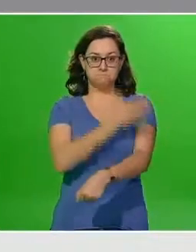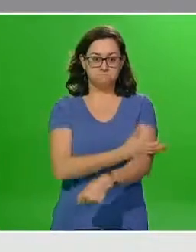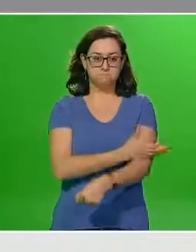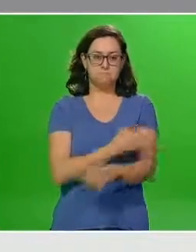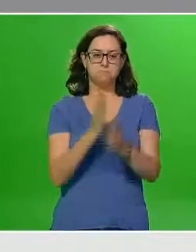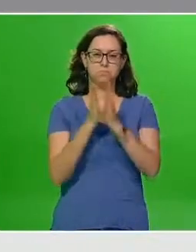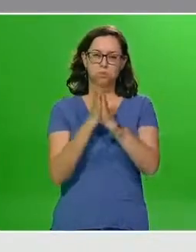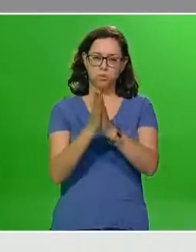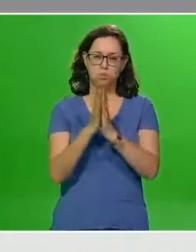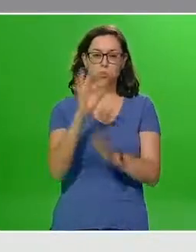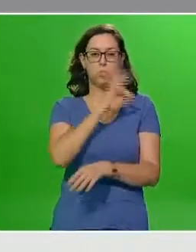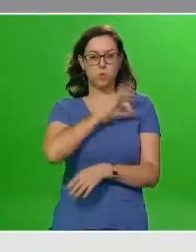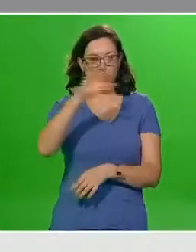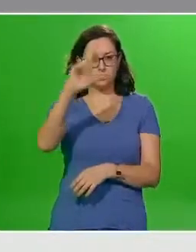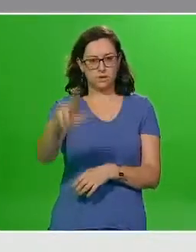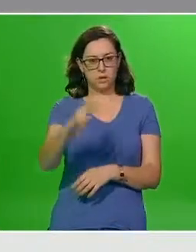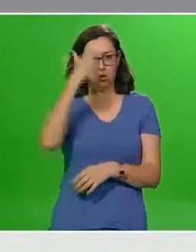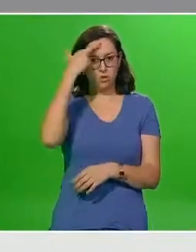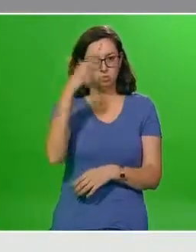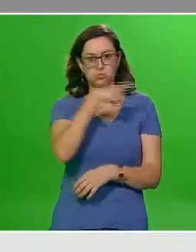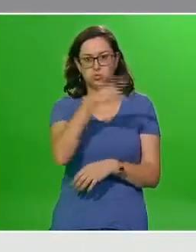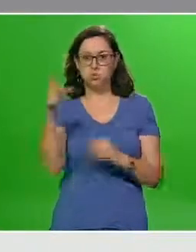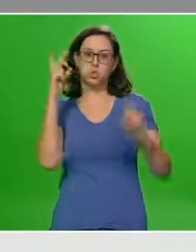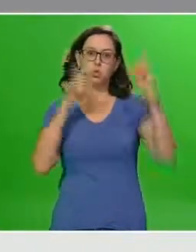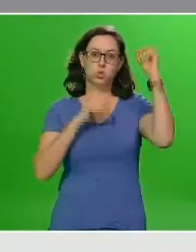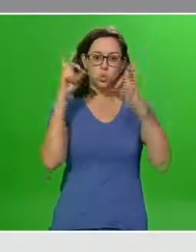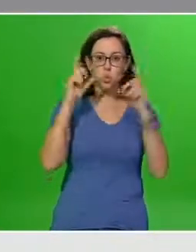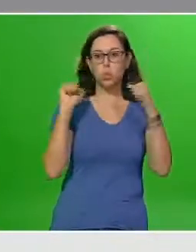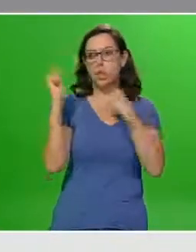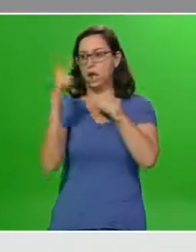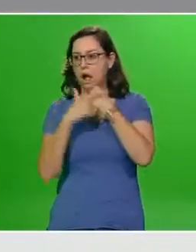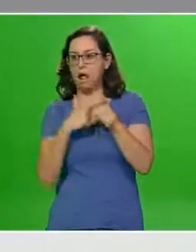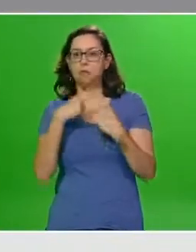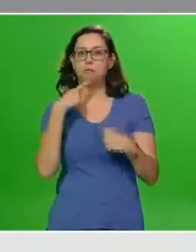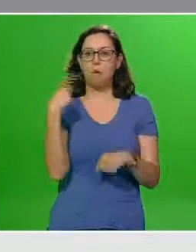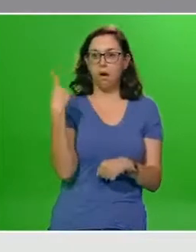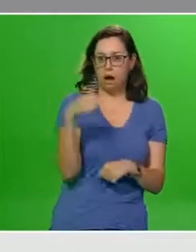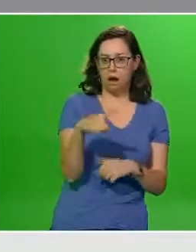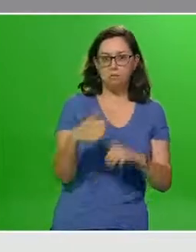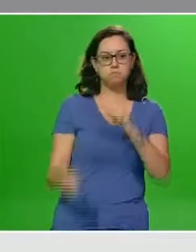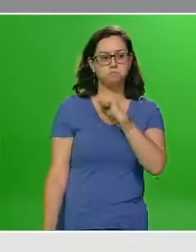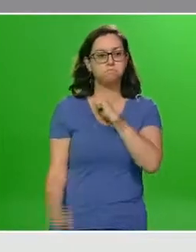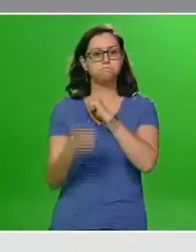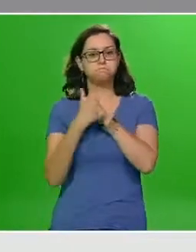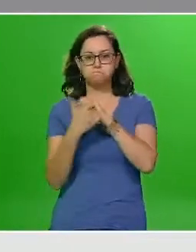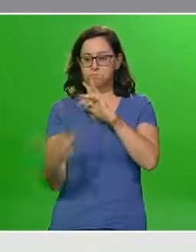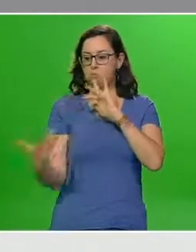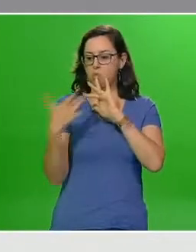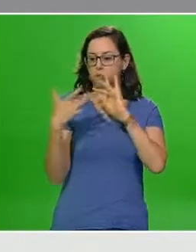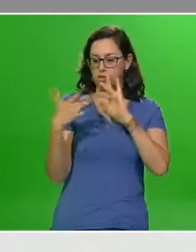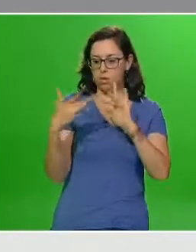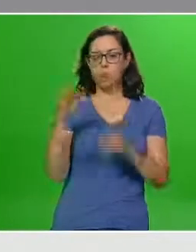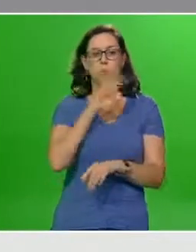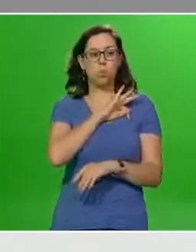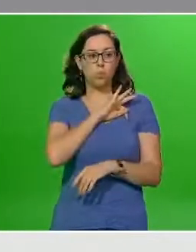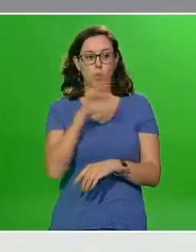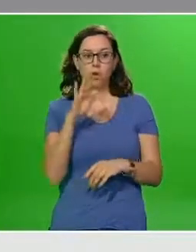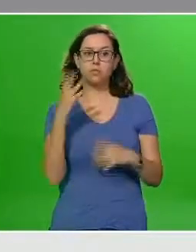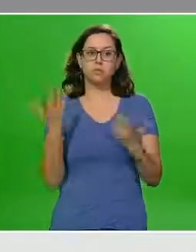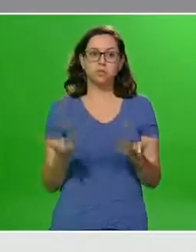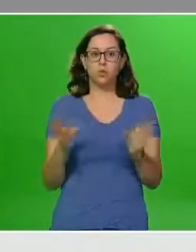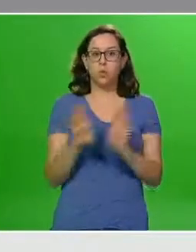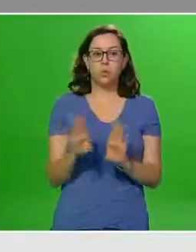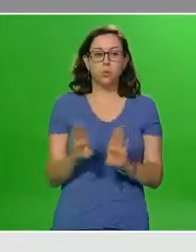recordando el número. Tenemos varias alternativas en que la población puede acercarse a resolver dudas sobre